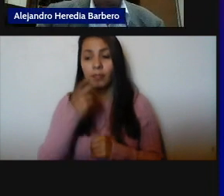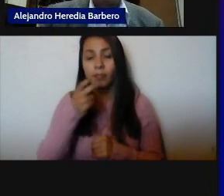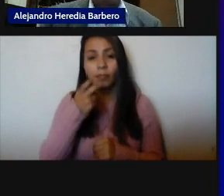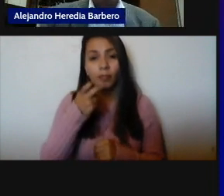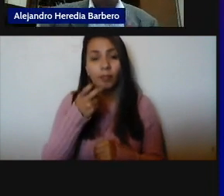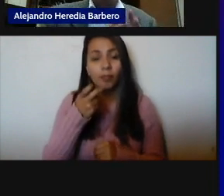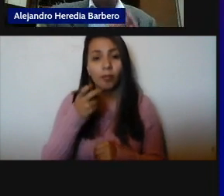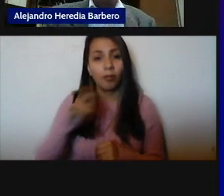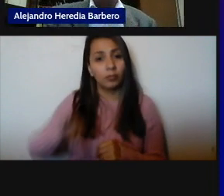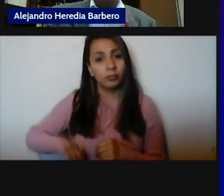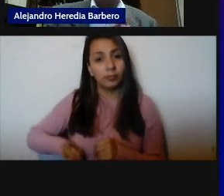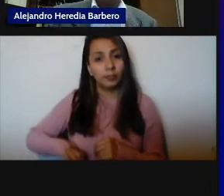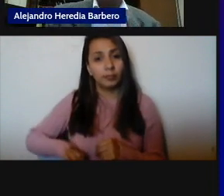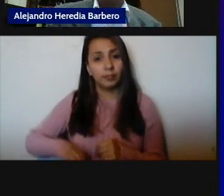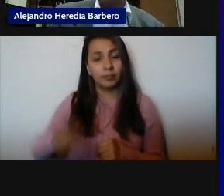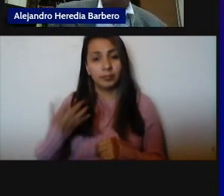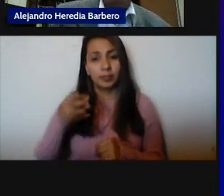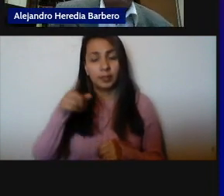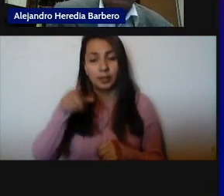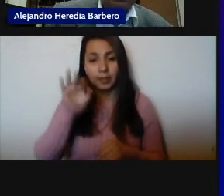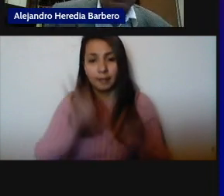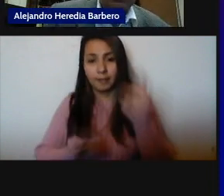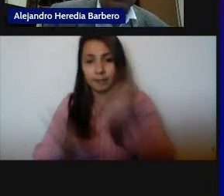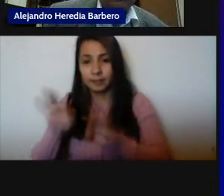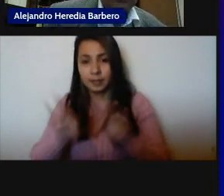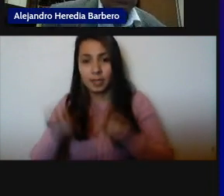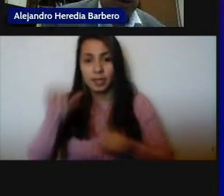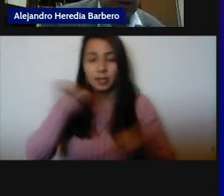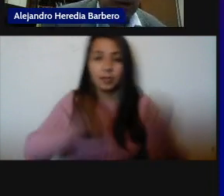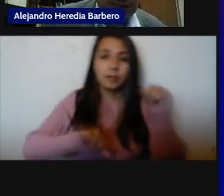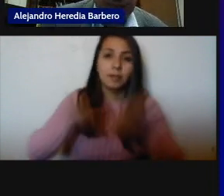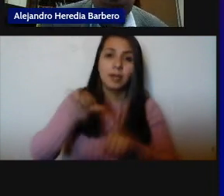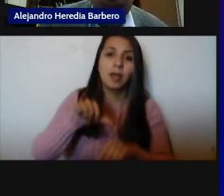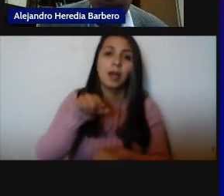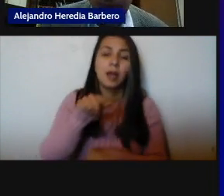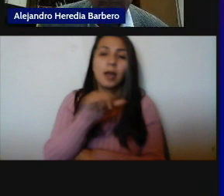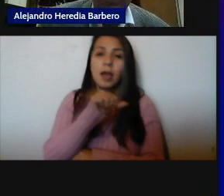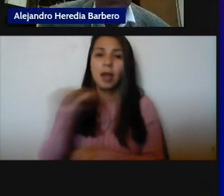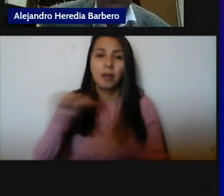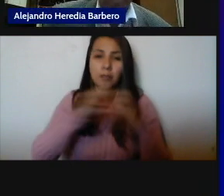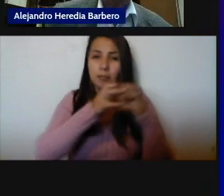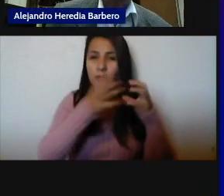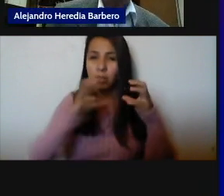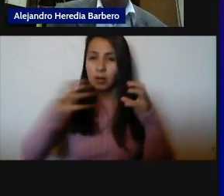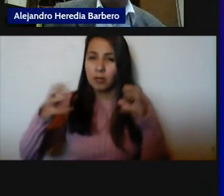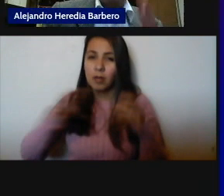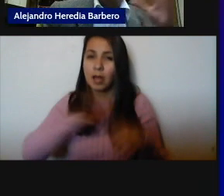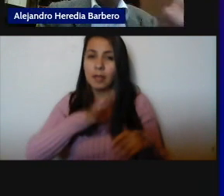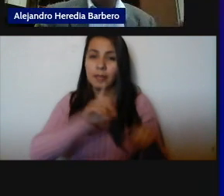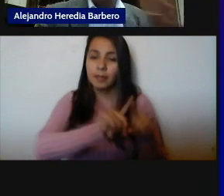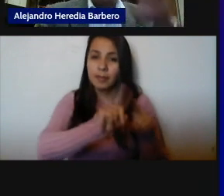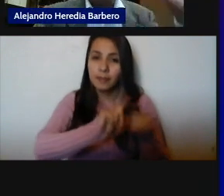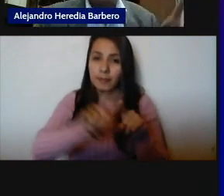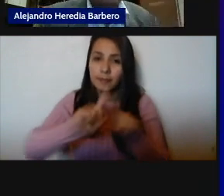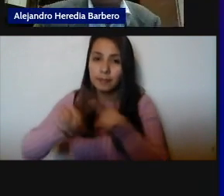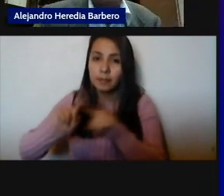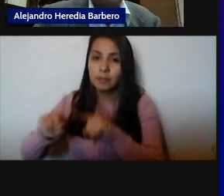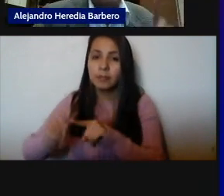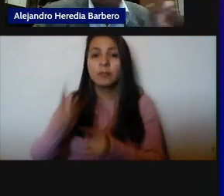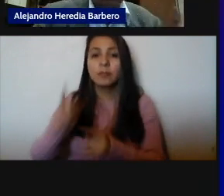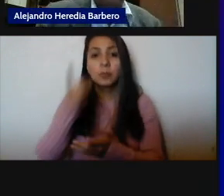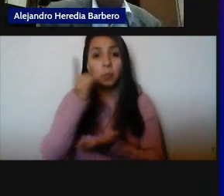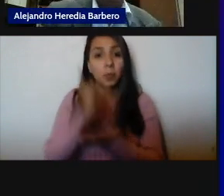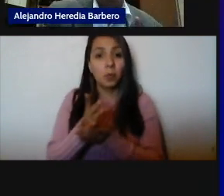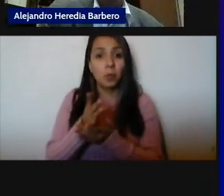nuestra queridísima comunidad interesada también en esta fisicoquímica de la evolución molecular, en los diferentes